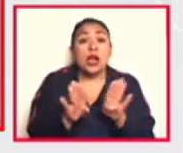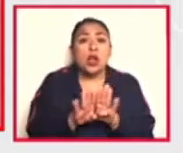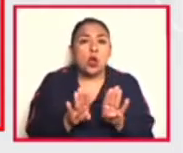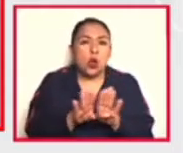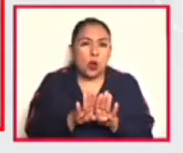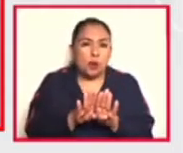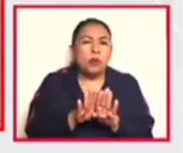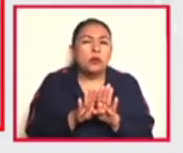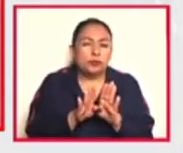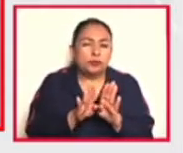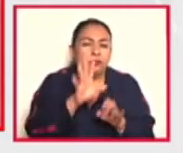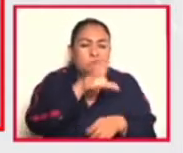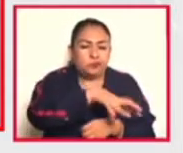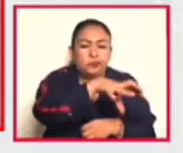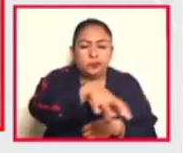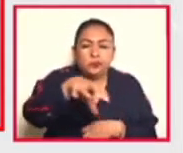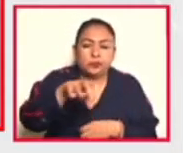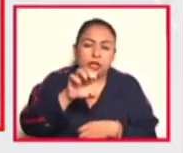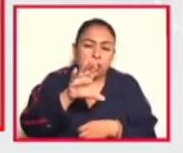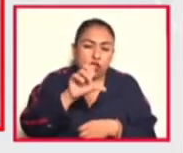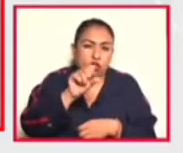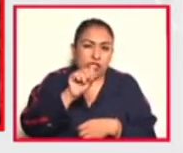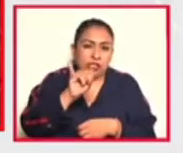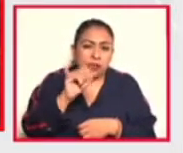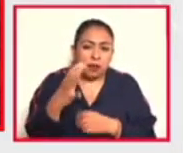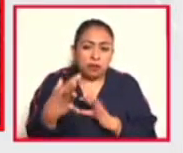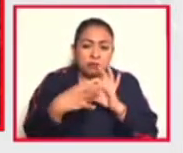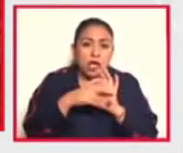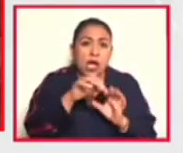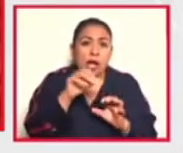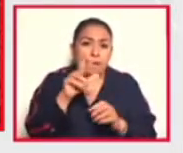los ecosistemas como un aliado para la producción.